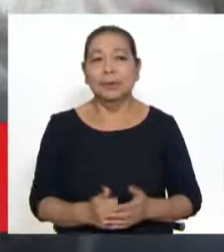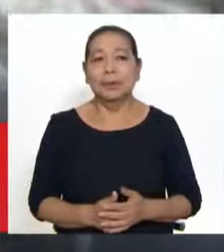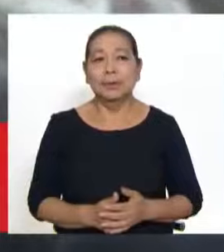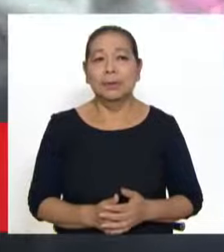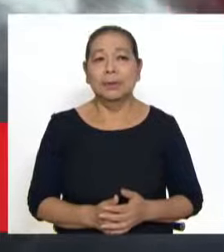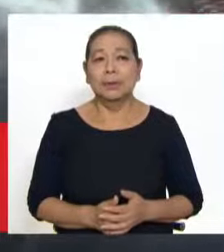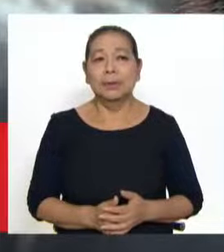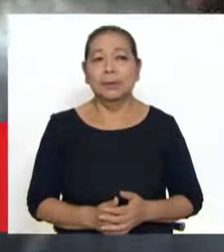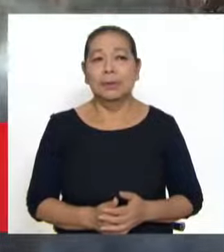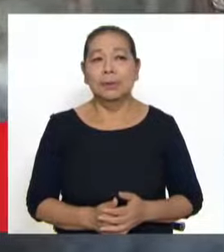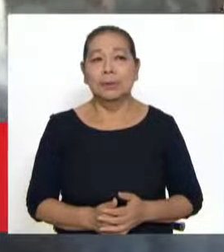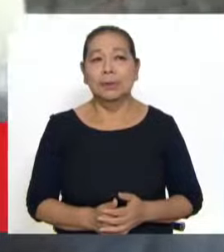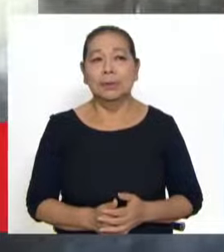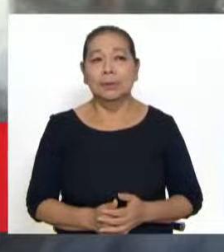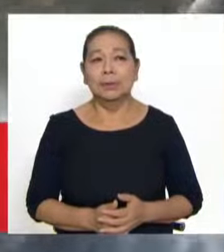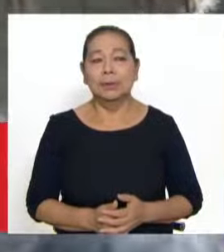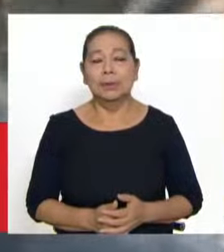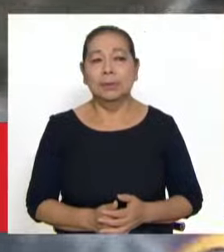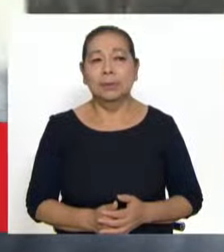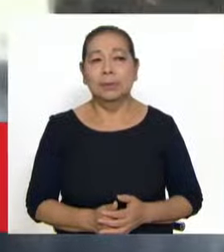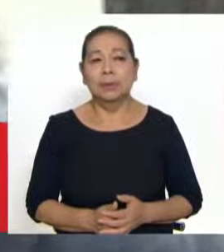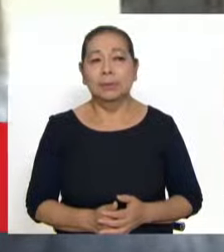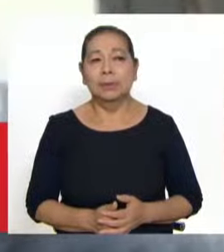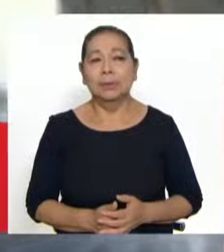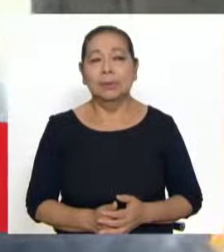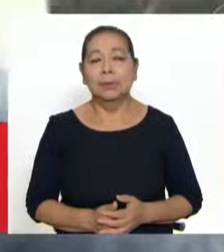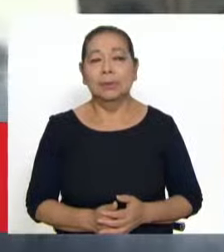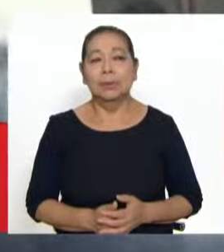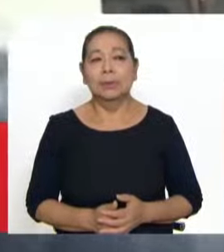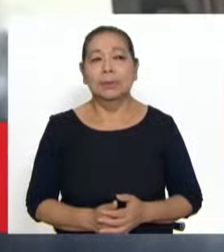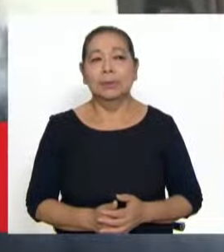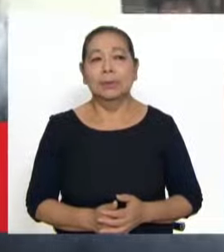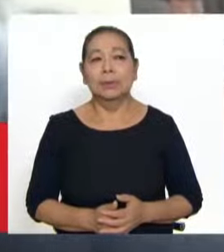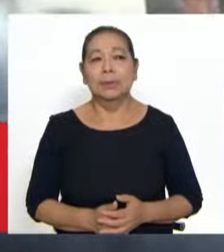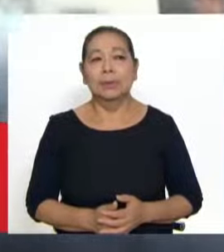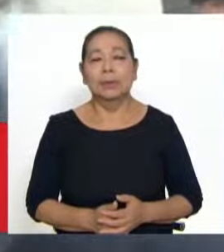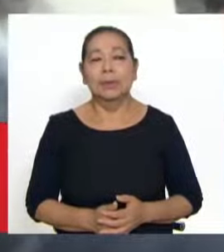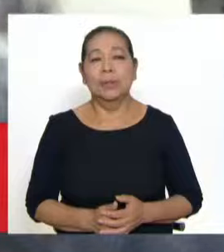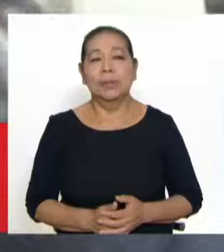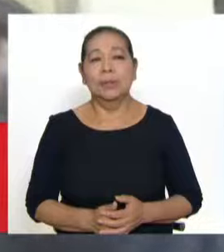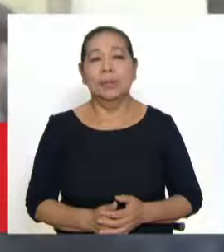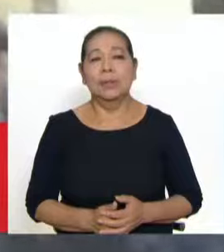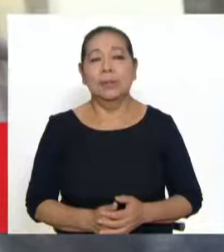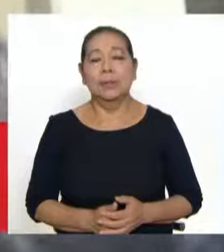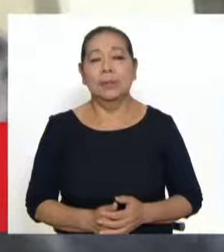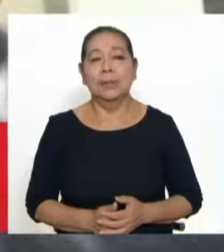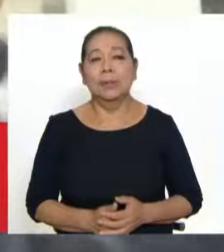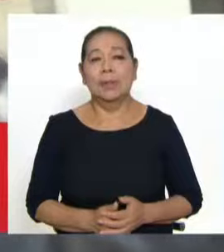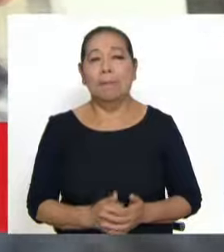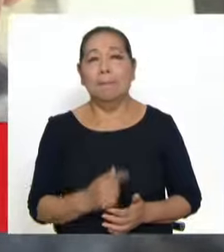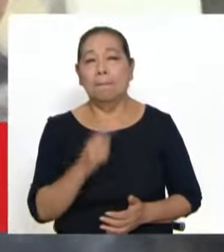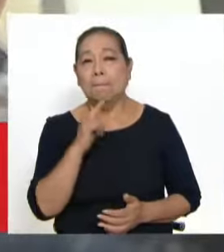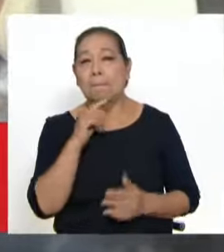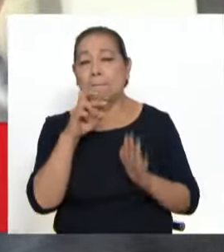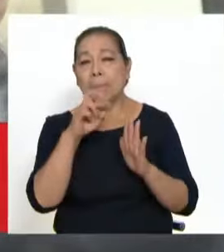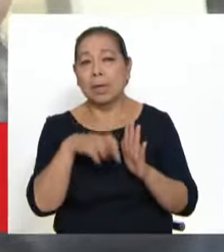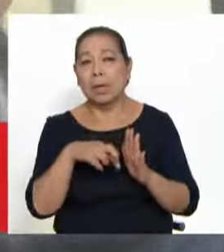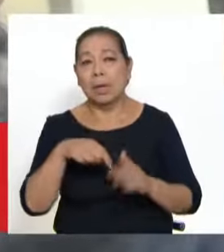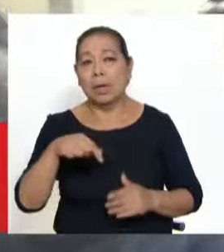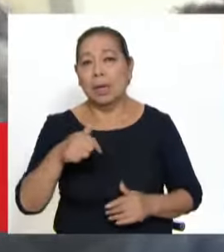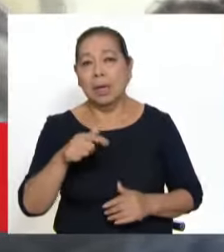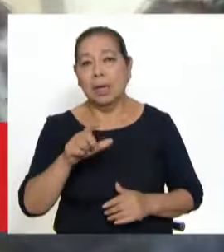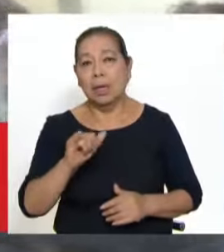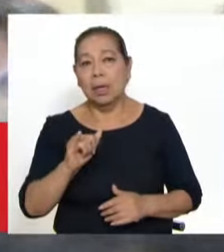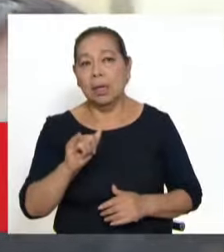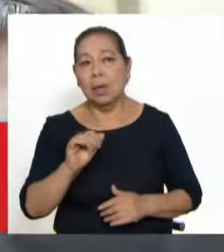de gestión directamente desde el año pasado. Le consultan al ministro Morgan Quero acerca de la situación, en este caso del programa Cali Warma